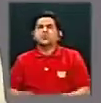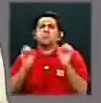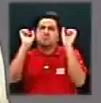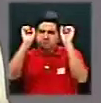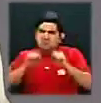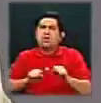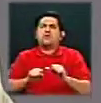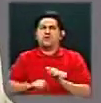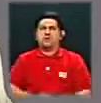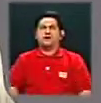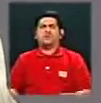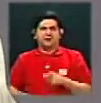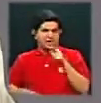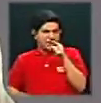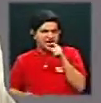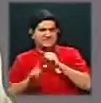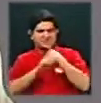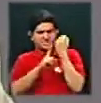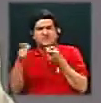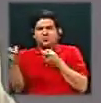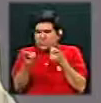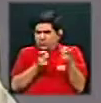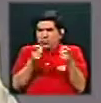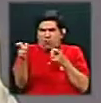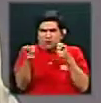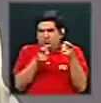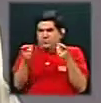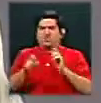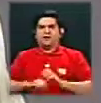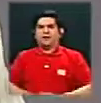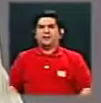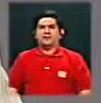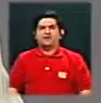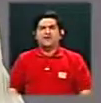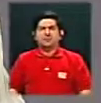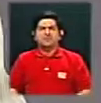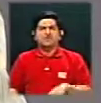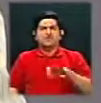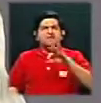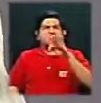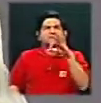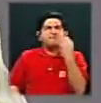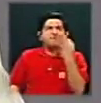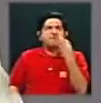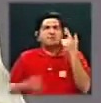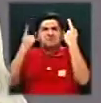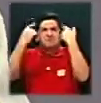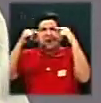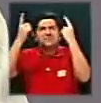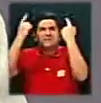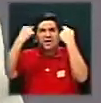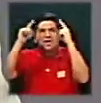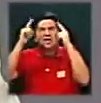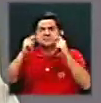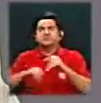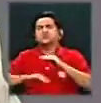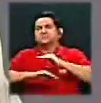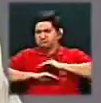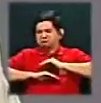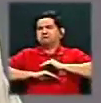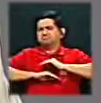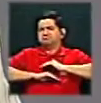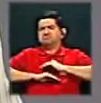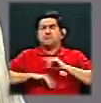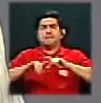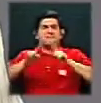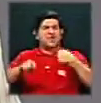posible manejar esas circunstancias, manejar esas condiciones con un grado de éxito relativamente más satisfactorio,